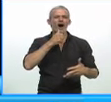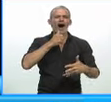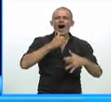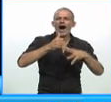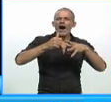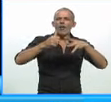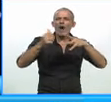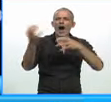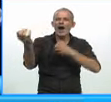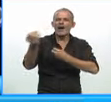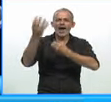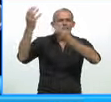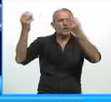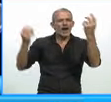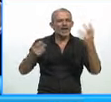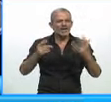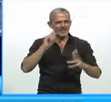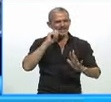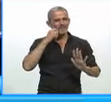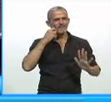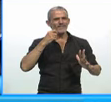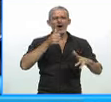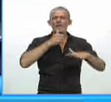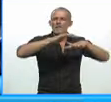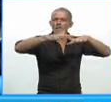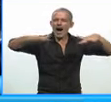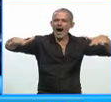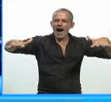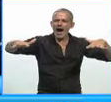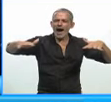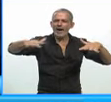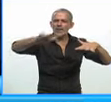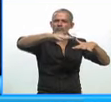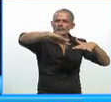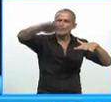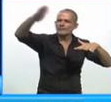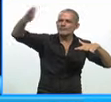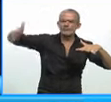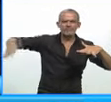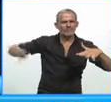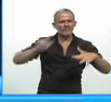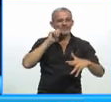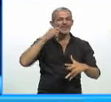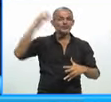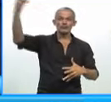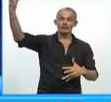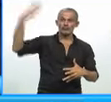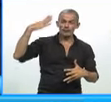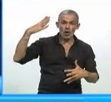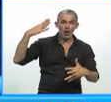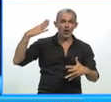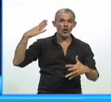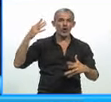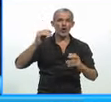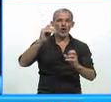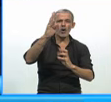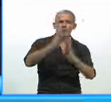ante la naturaleza, ante el océano, el mar, la bahía, el río, el sol o todo lo que